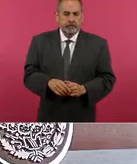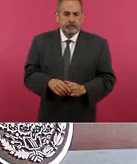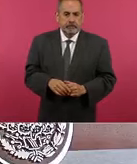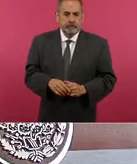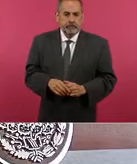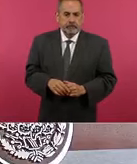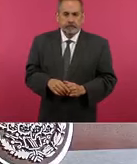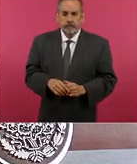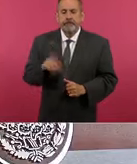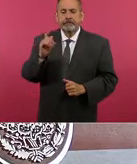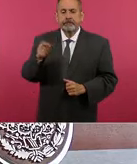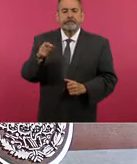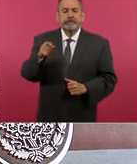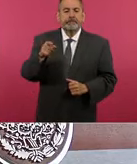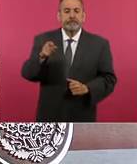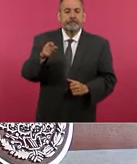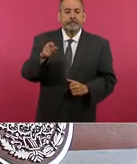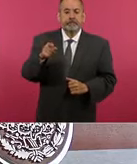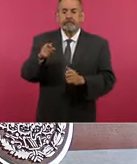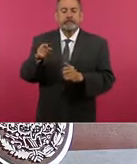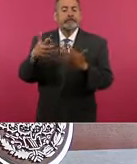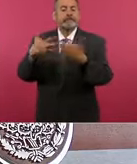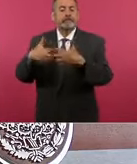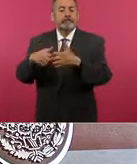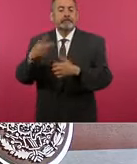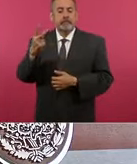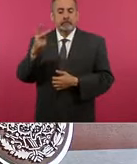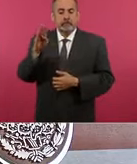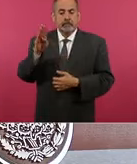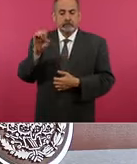se termina la refinería de Dos Bocas,